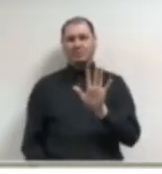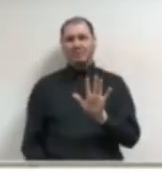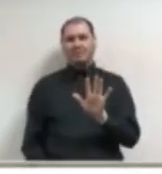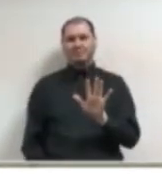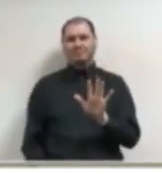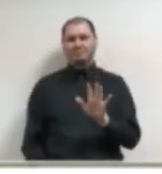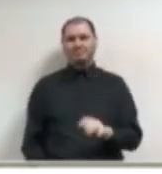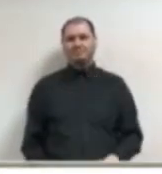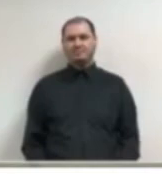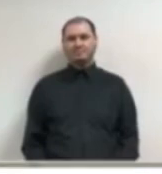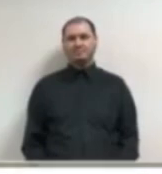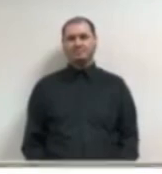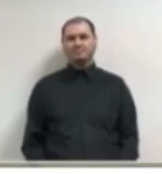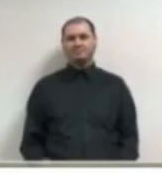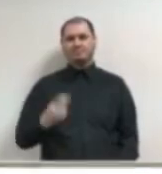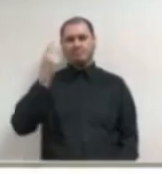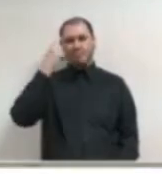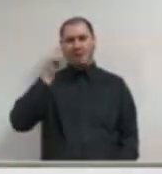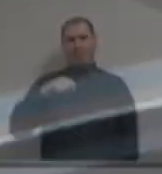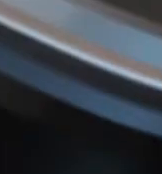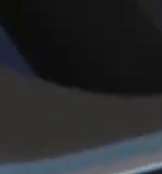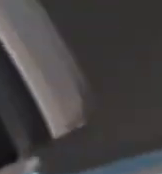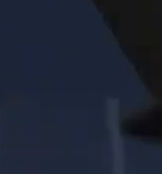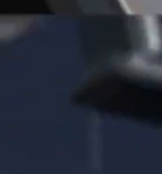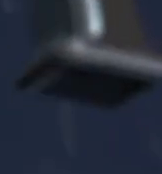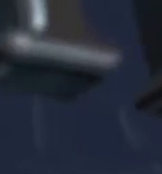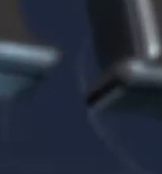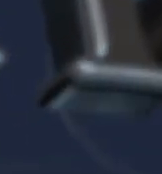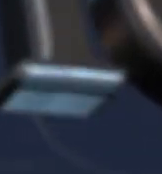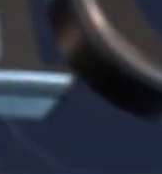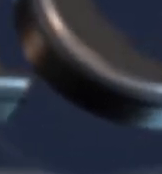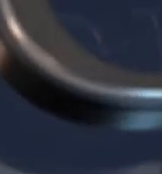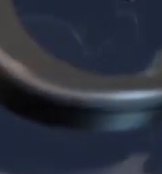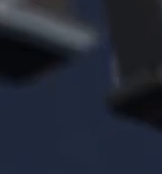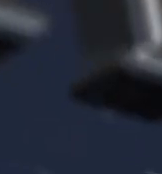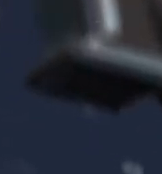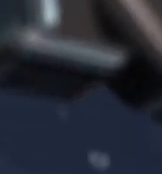en formato Excel, de modo tal que los magistrados pueden descargar esas planillas.